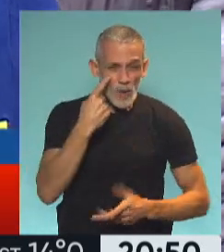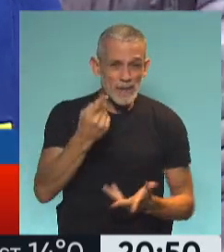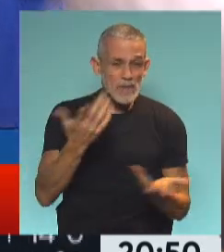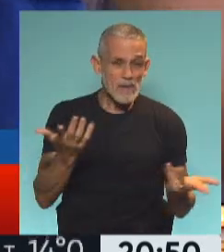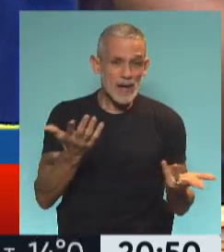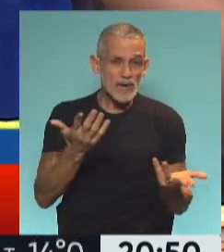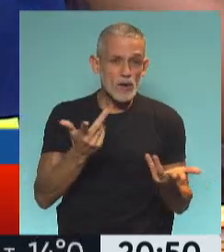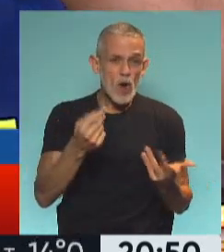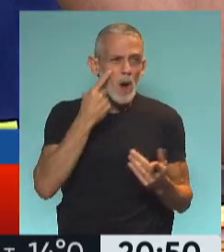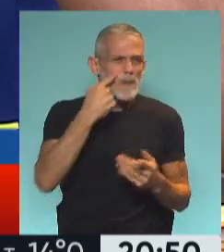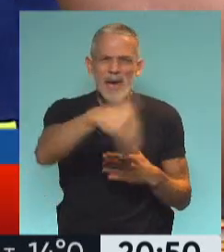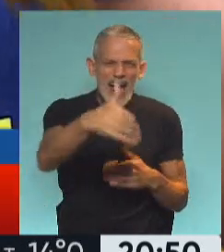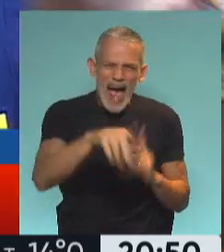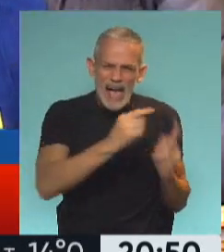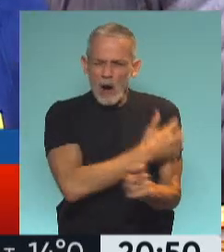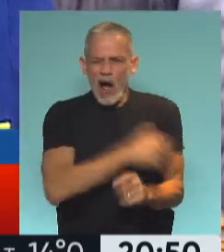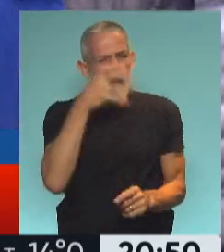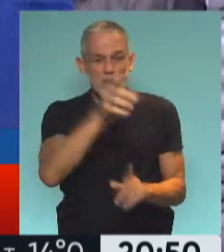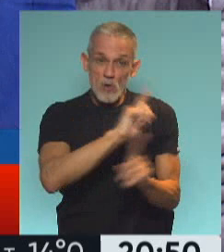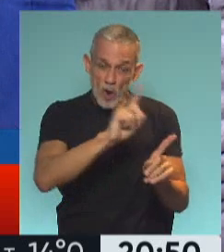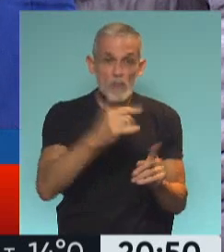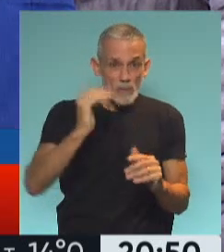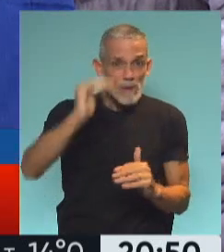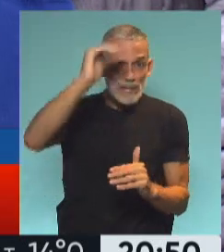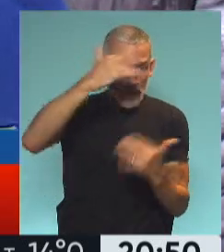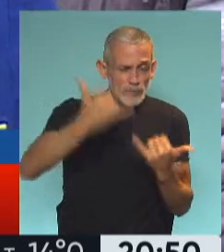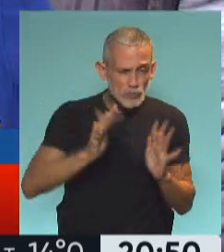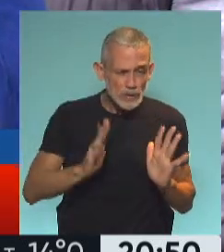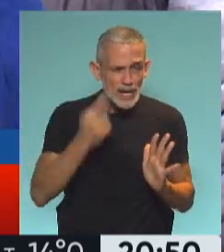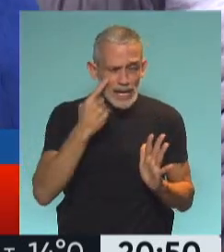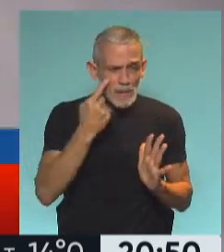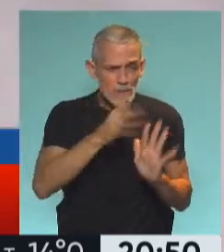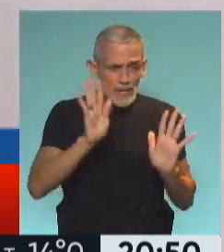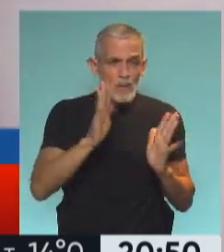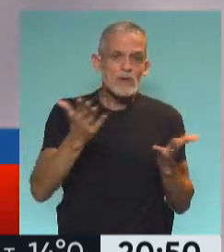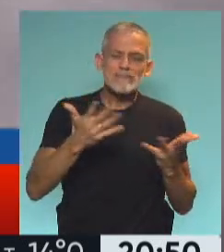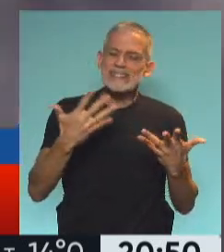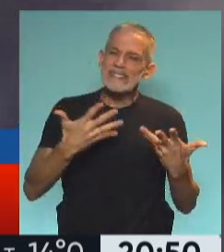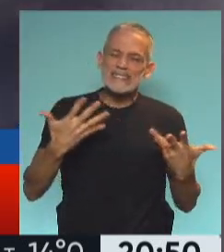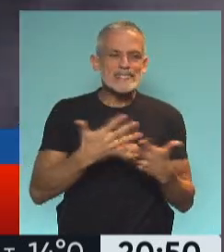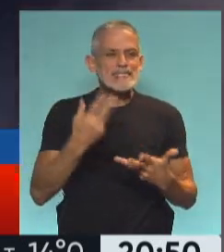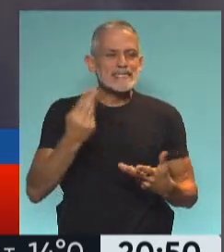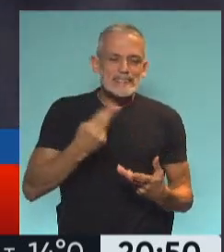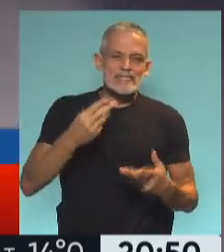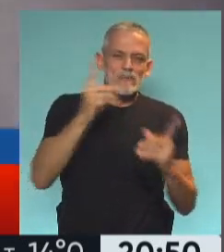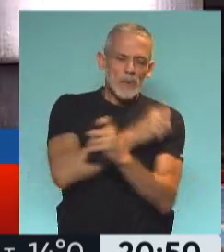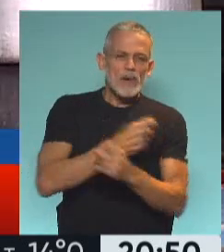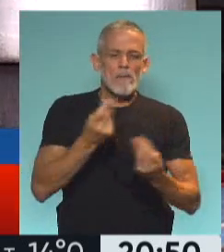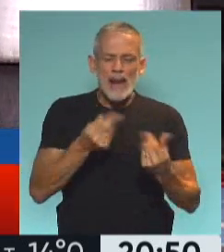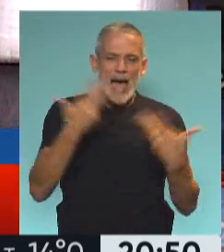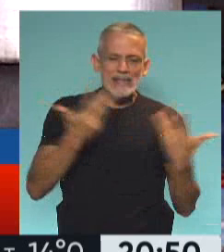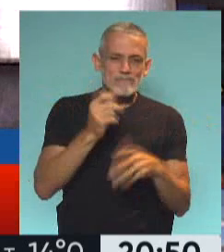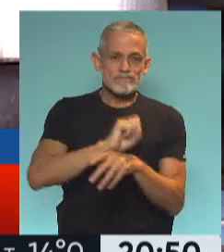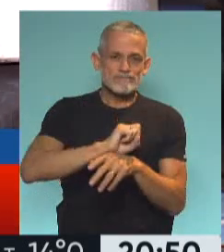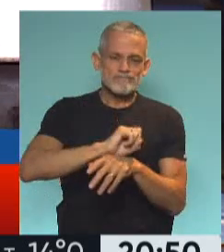reitero, que no era en situación de calle, que tiene su departamento, que la está pasando mal a raíz de esta